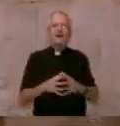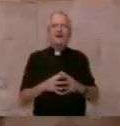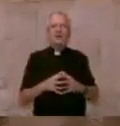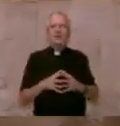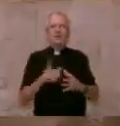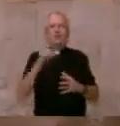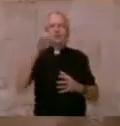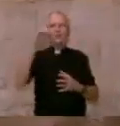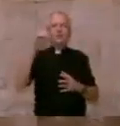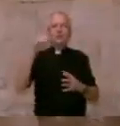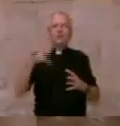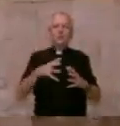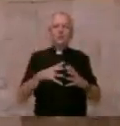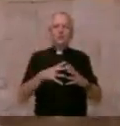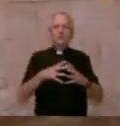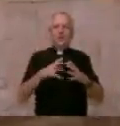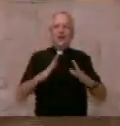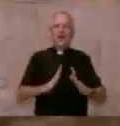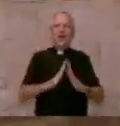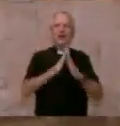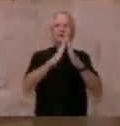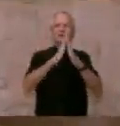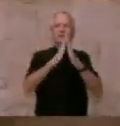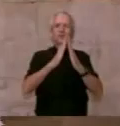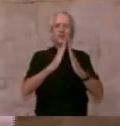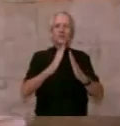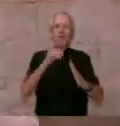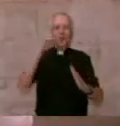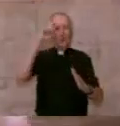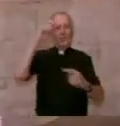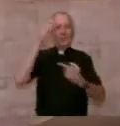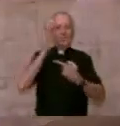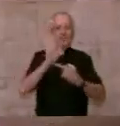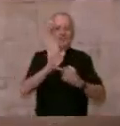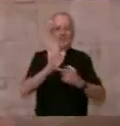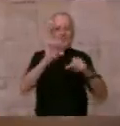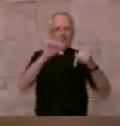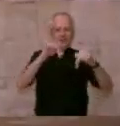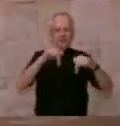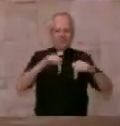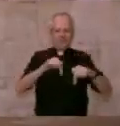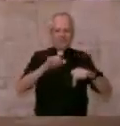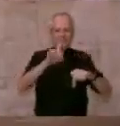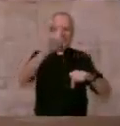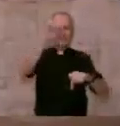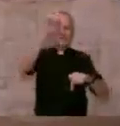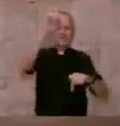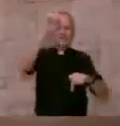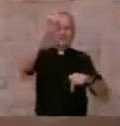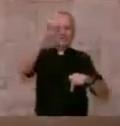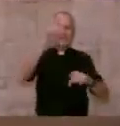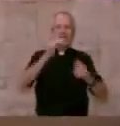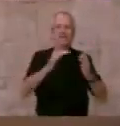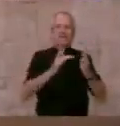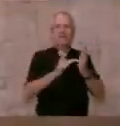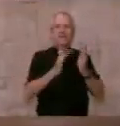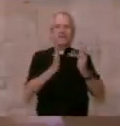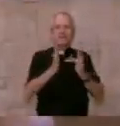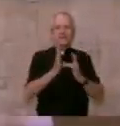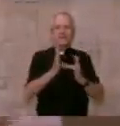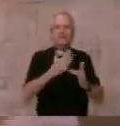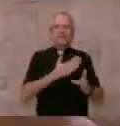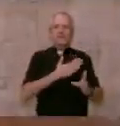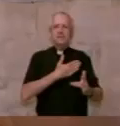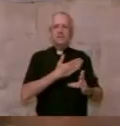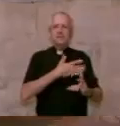Desde finales del siglo XII se venera en Tortosa la Santa Cinta, o el cíngulo sagrado de la Santísima Virgen,